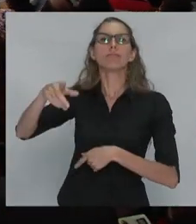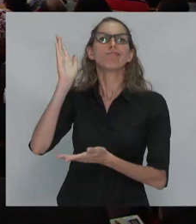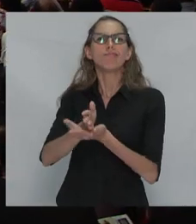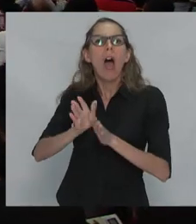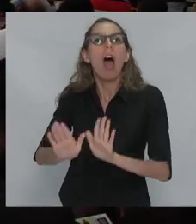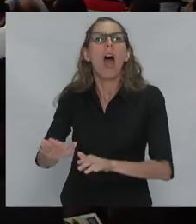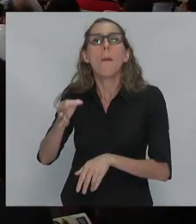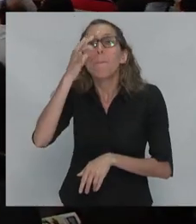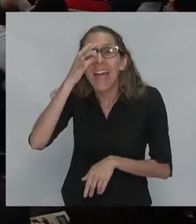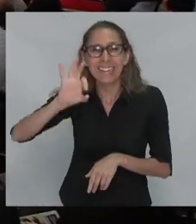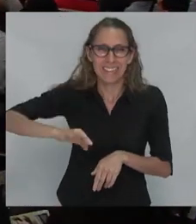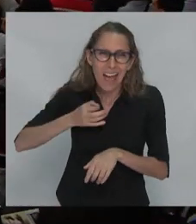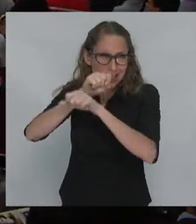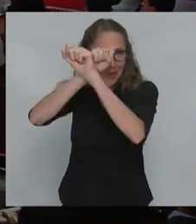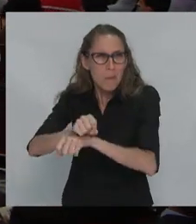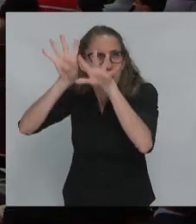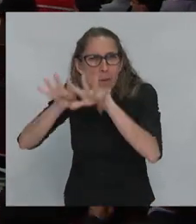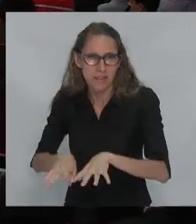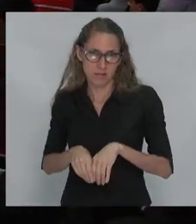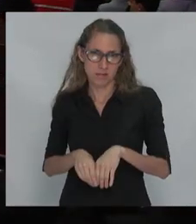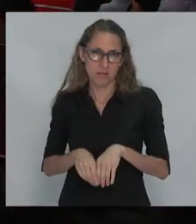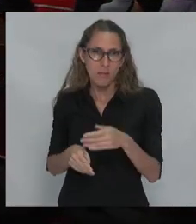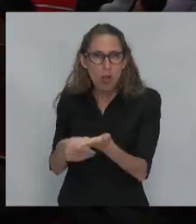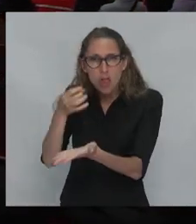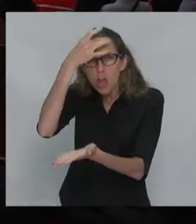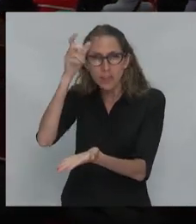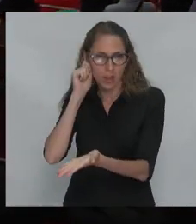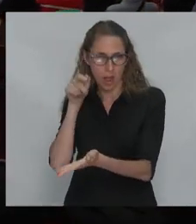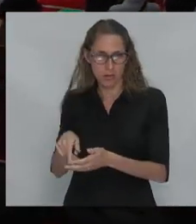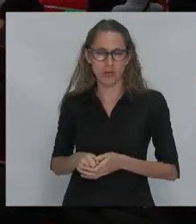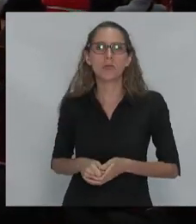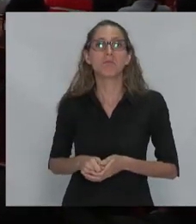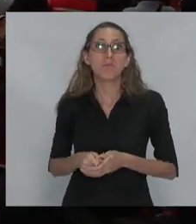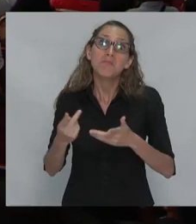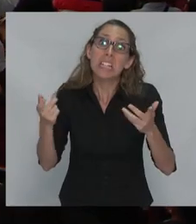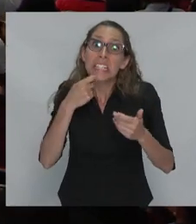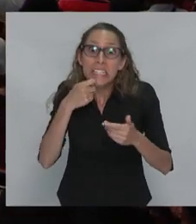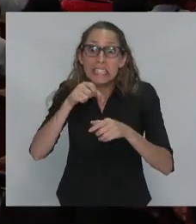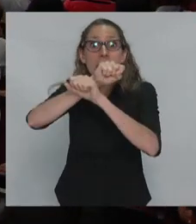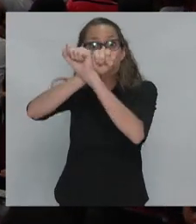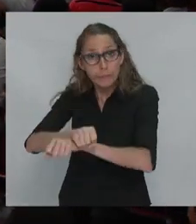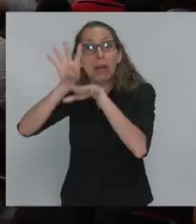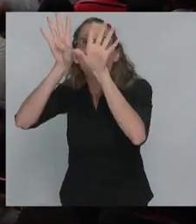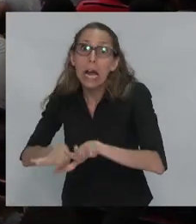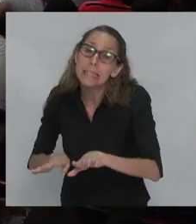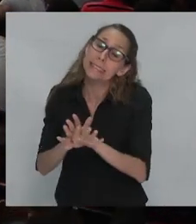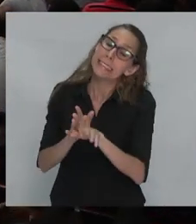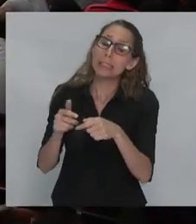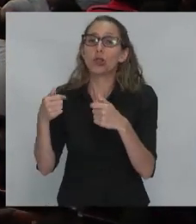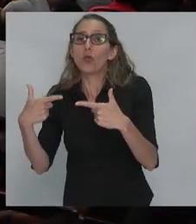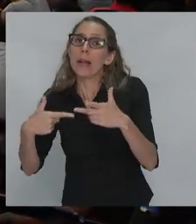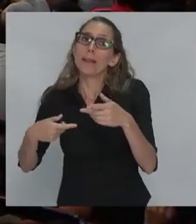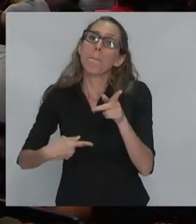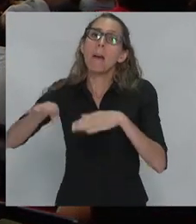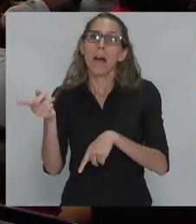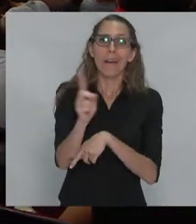cárcel, un niño de 12 años. Pero los encarcelados son más afortunados que aquellos que son asesinados. Yo